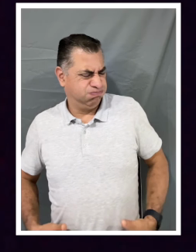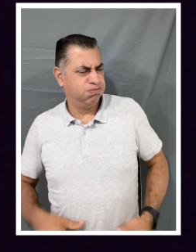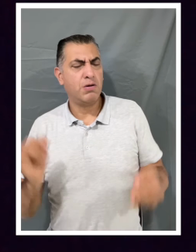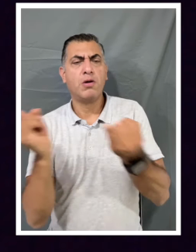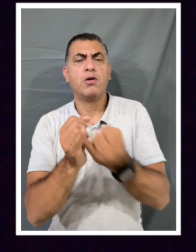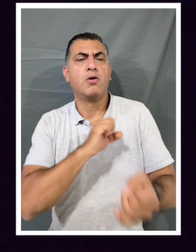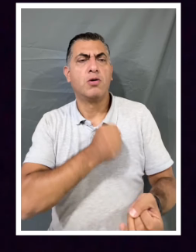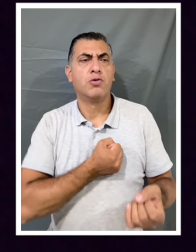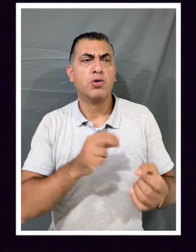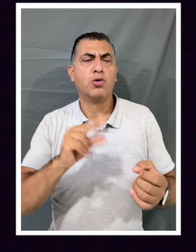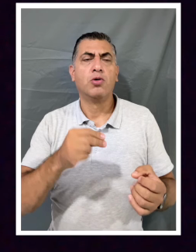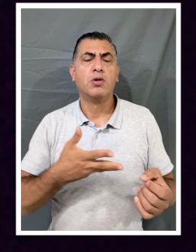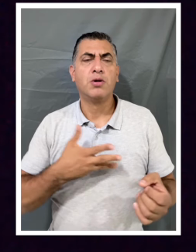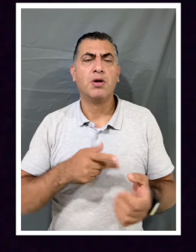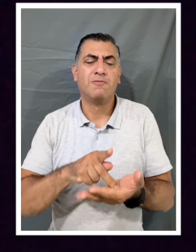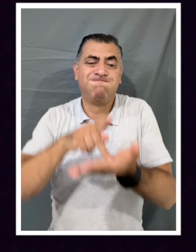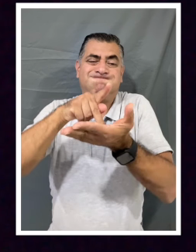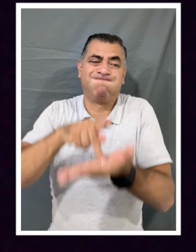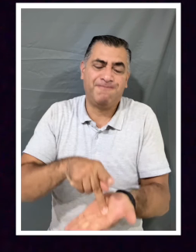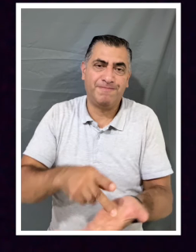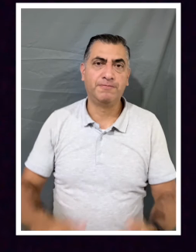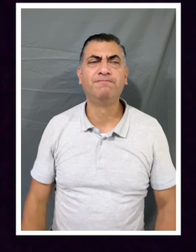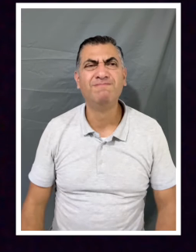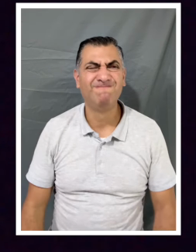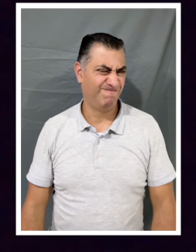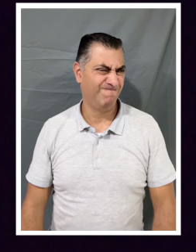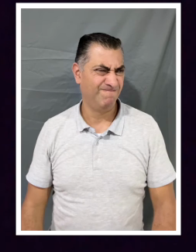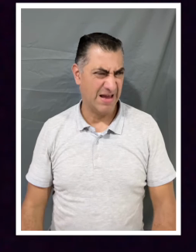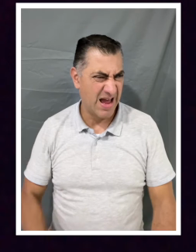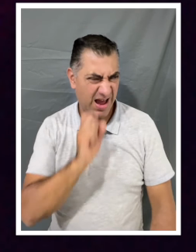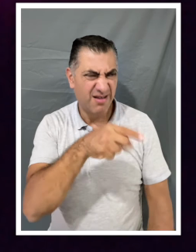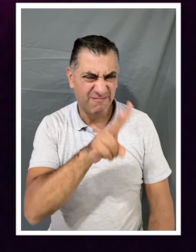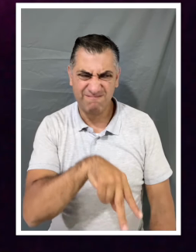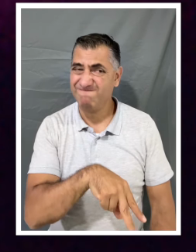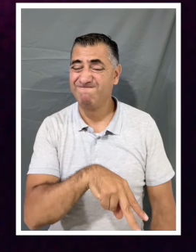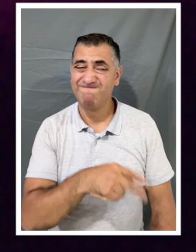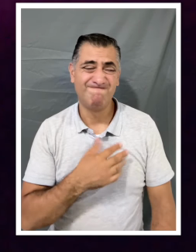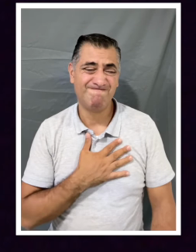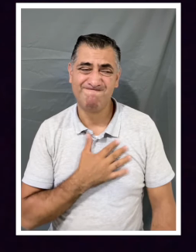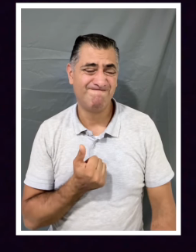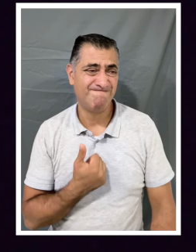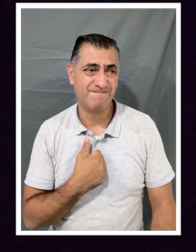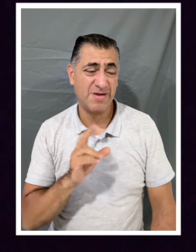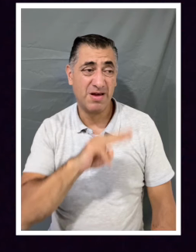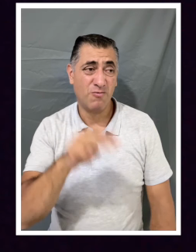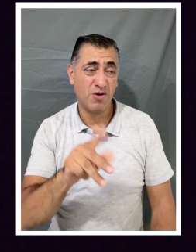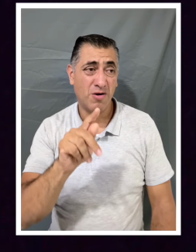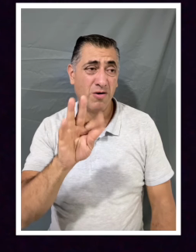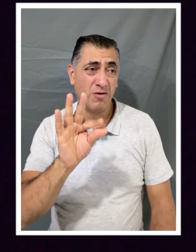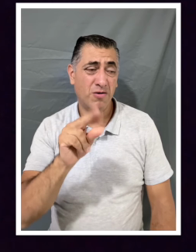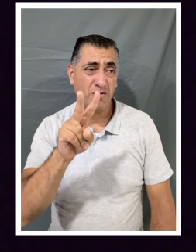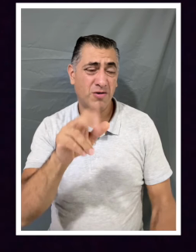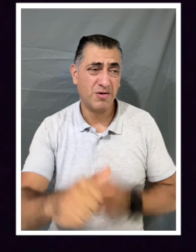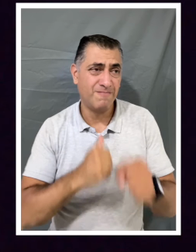de sano que alguien que no tiene sobrepeso y yo me ponía a pensar eso será real Bueno al menos ella murió a los 42 años